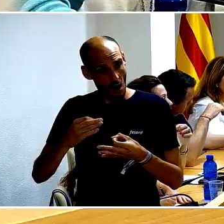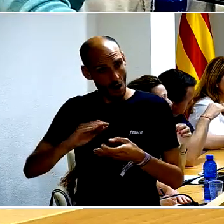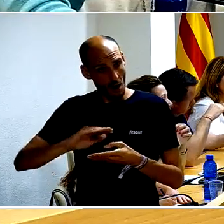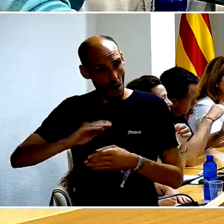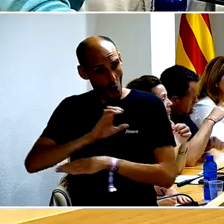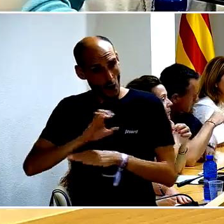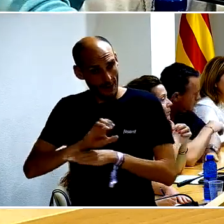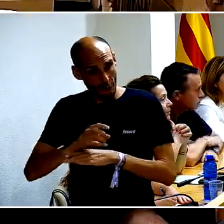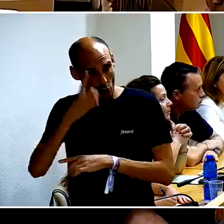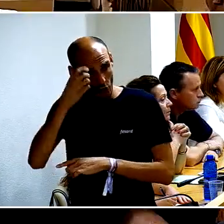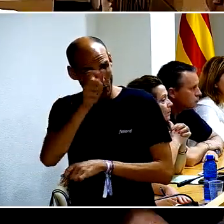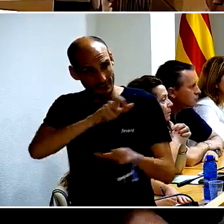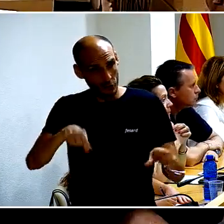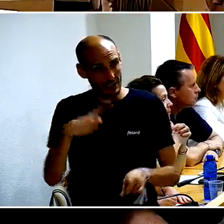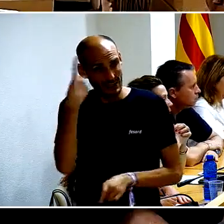de haberlo sabido.